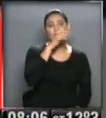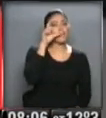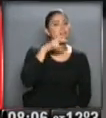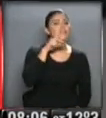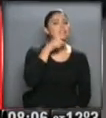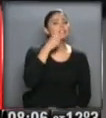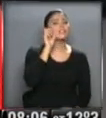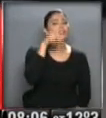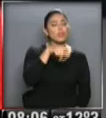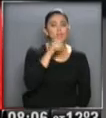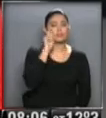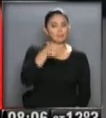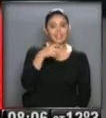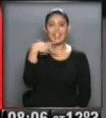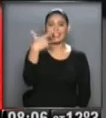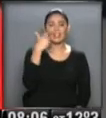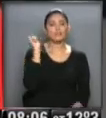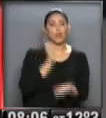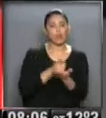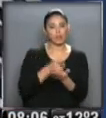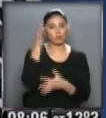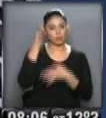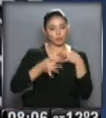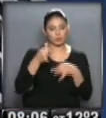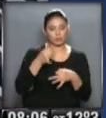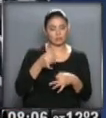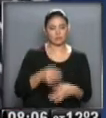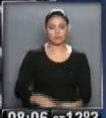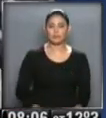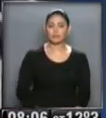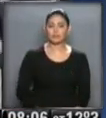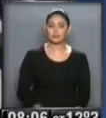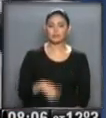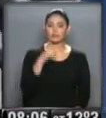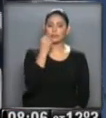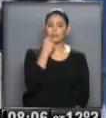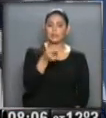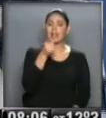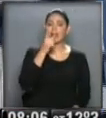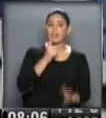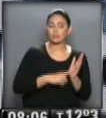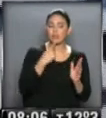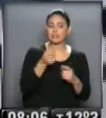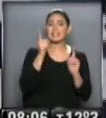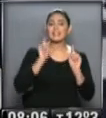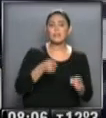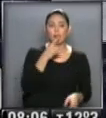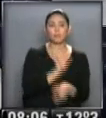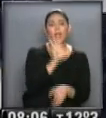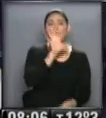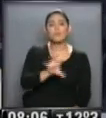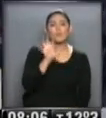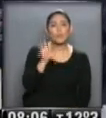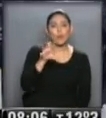además ya desobedecer 3 órdenes judiciales. También se burlan y lesionan la libertad de expresión de